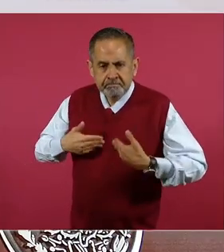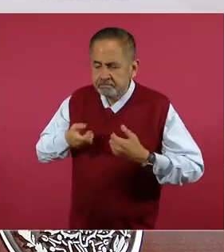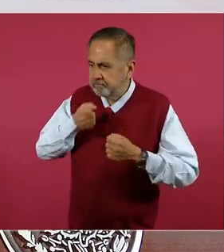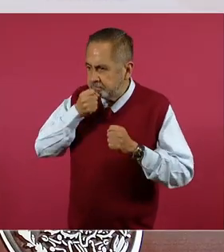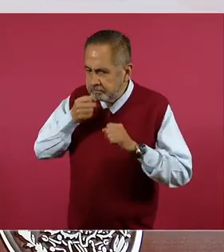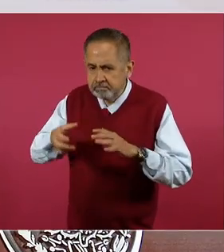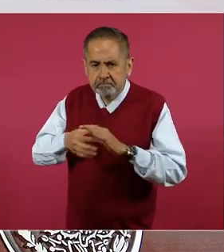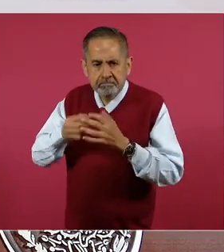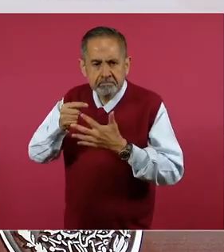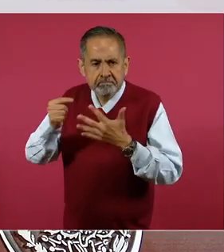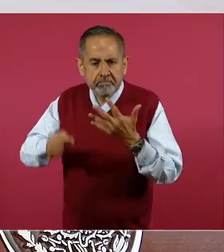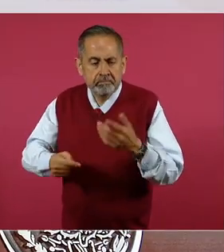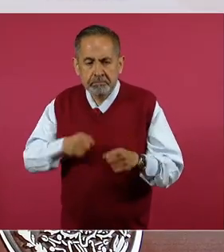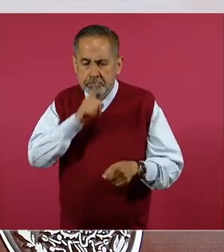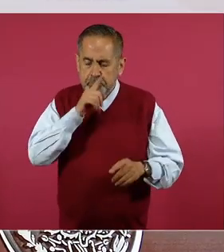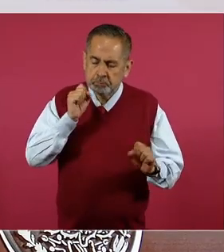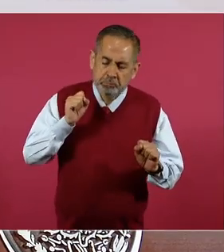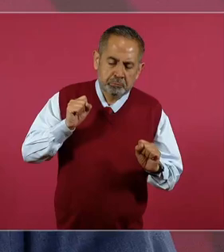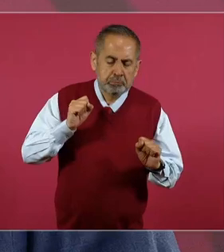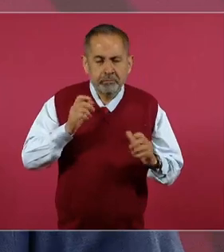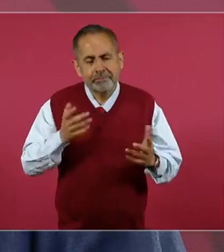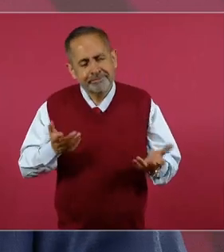nada